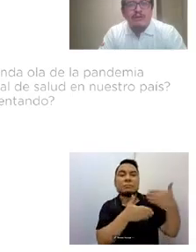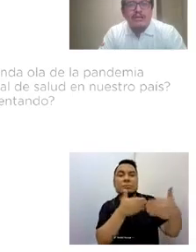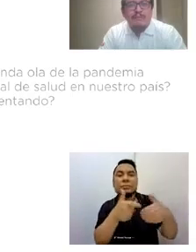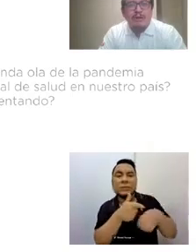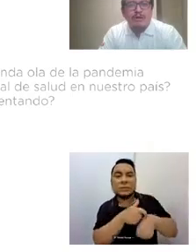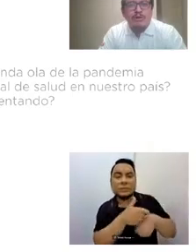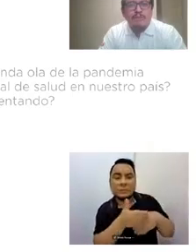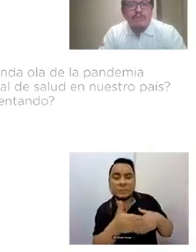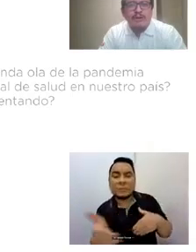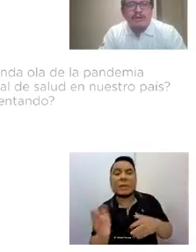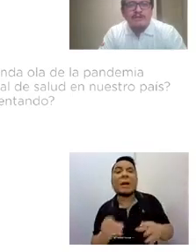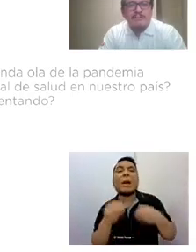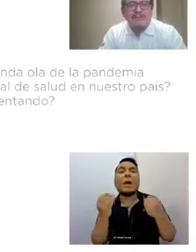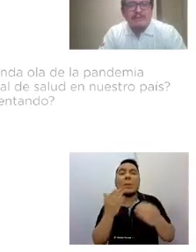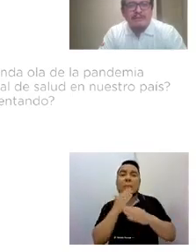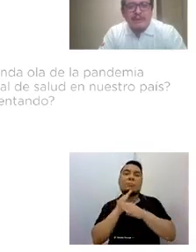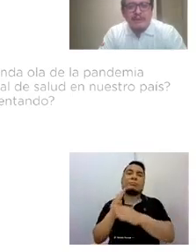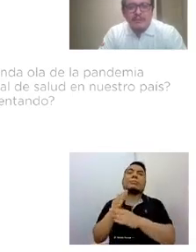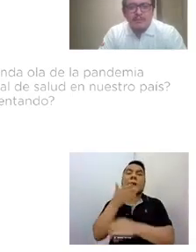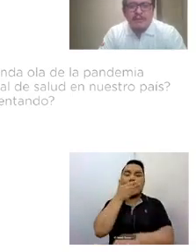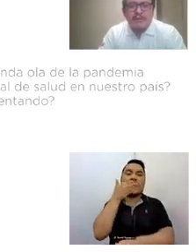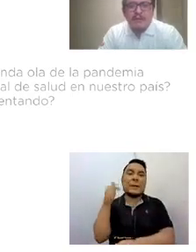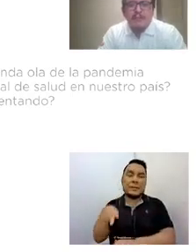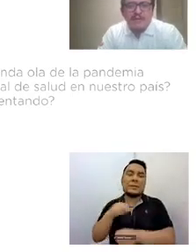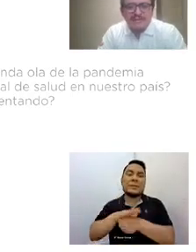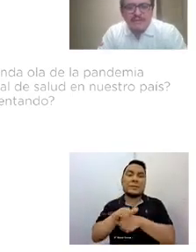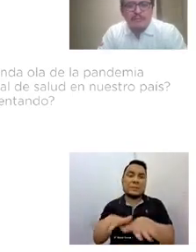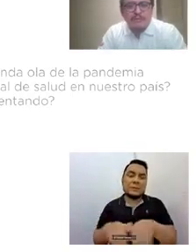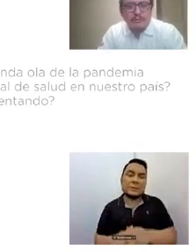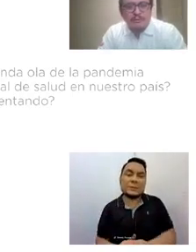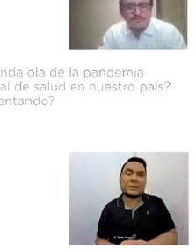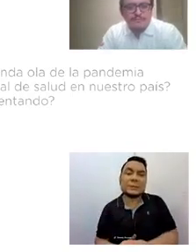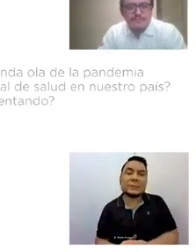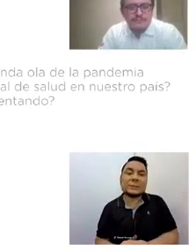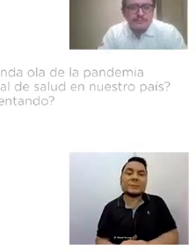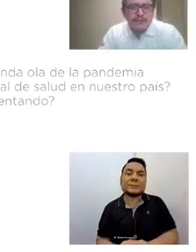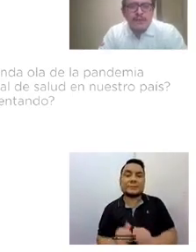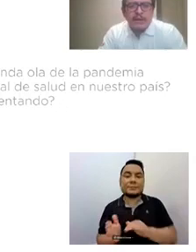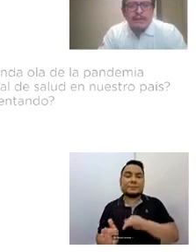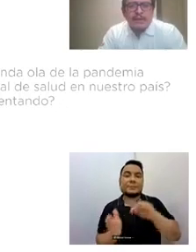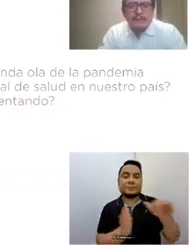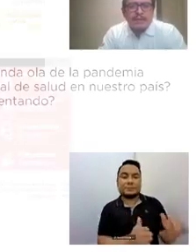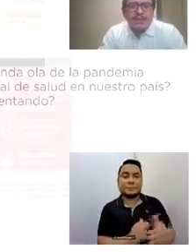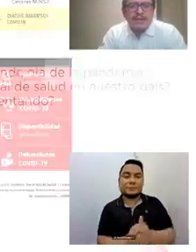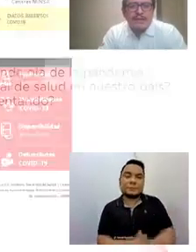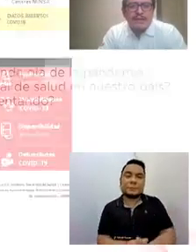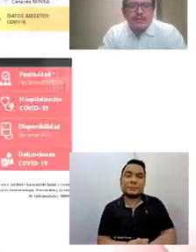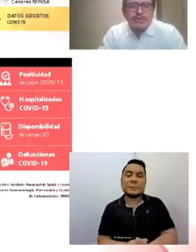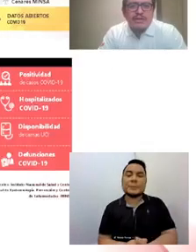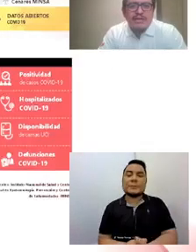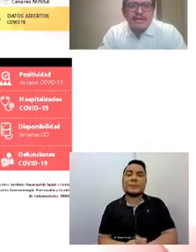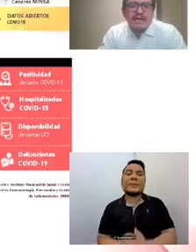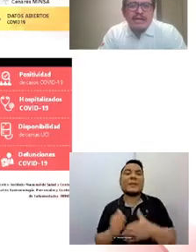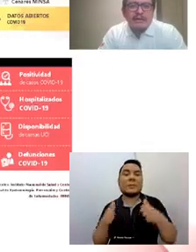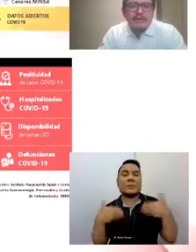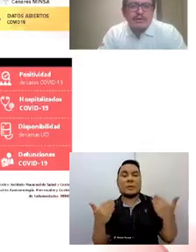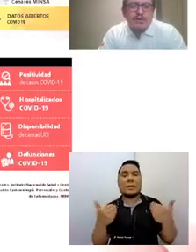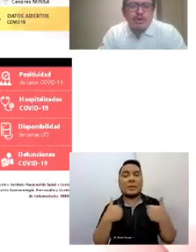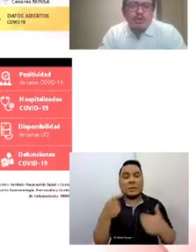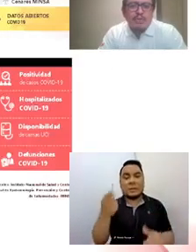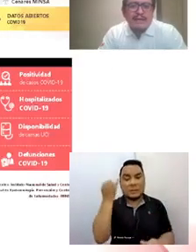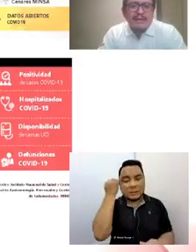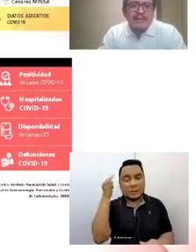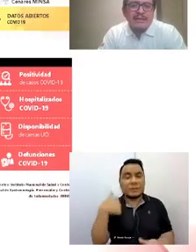cómo enfrentar mejor esta pandemia. Muy bien, la siguiente, por favor. Para poder tener una idea, yo